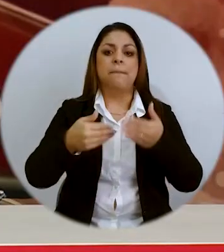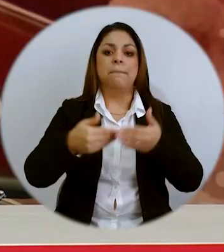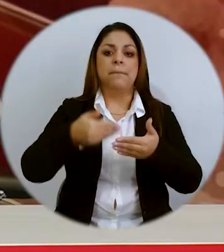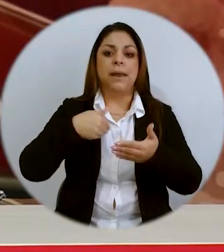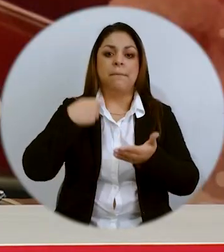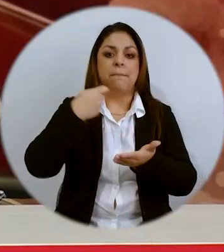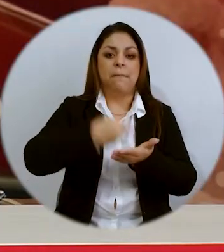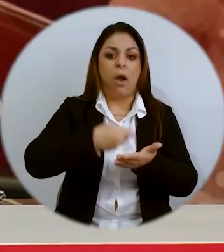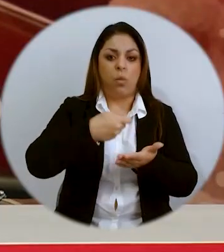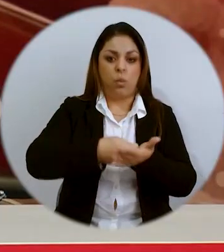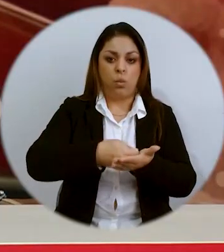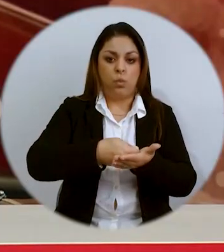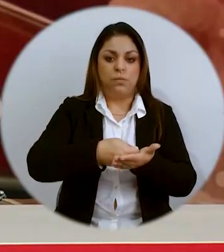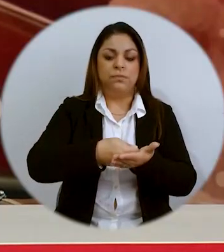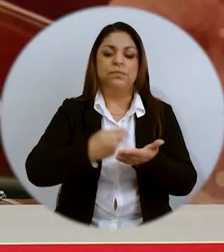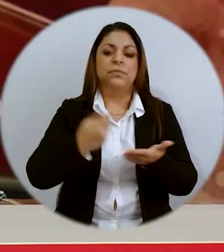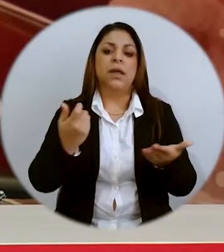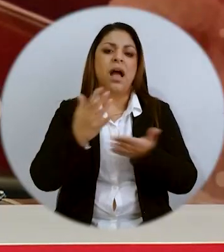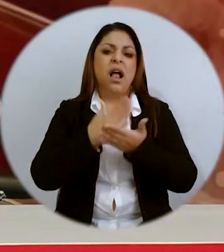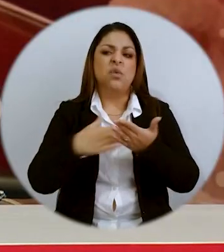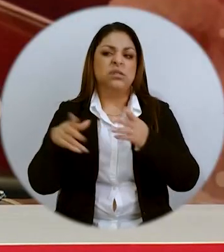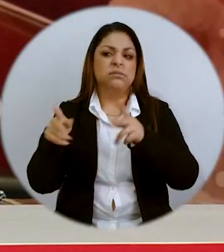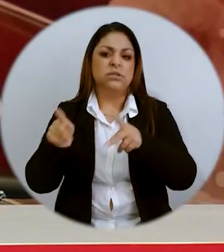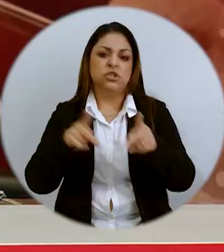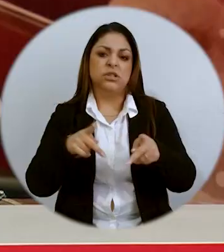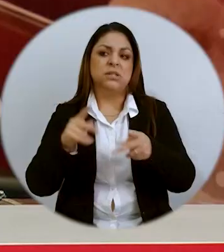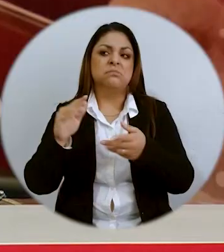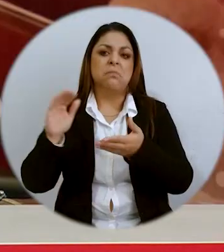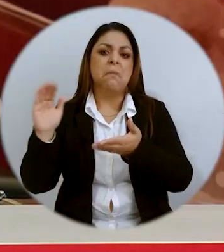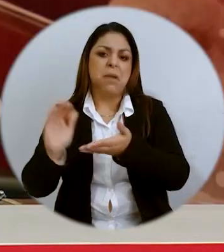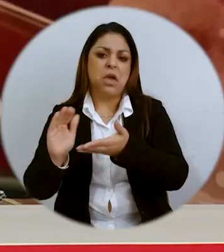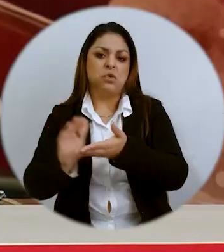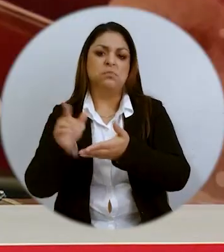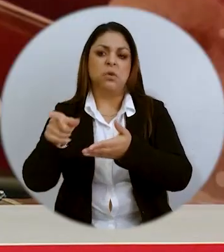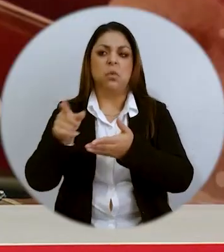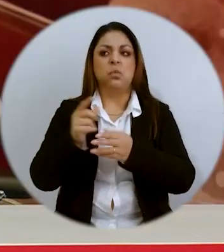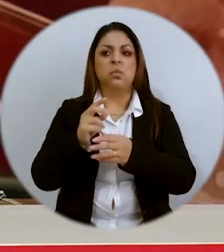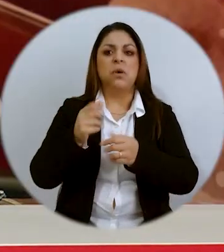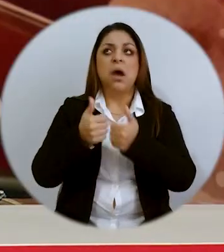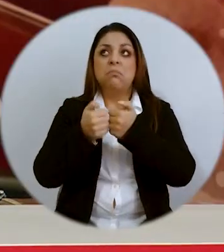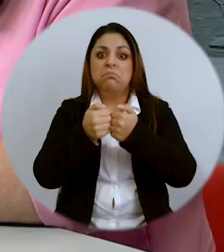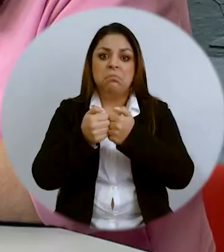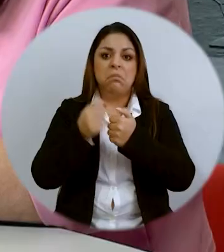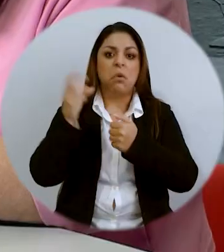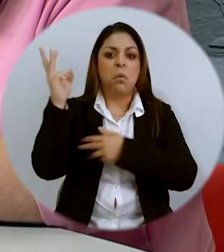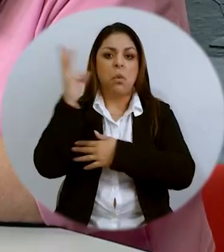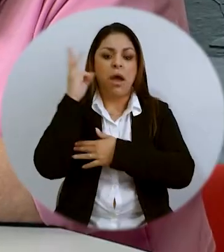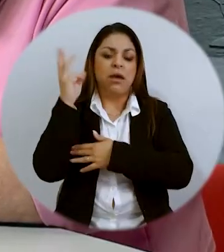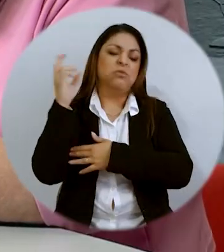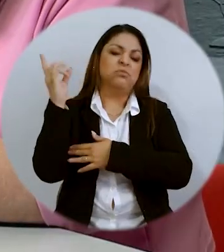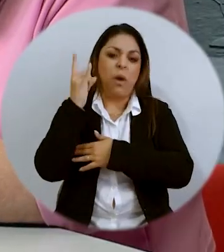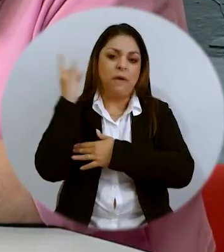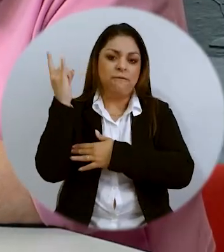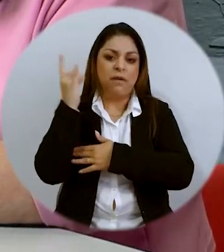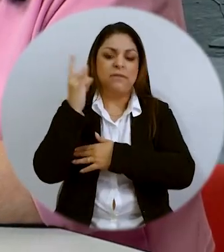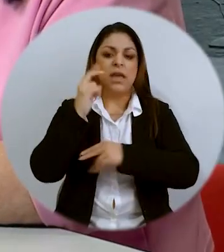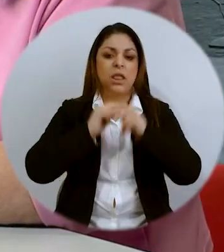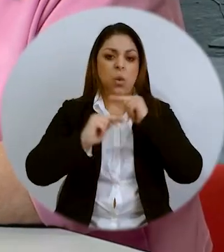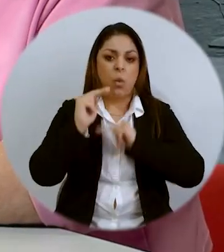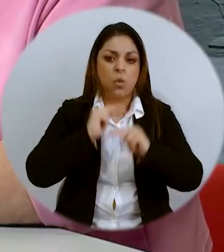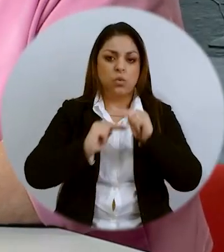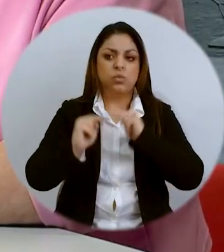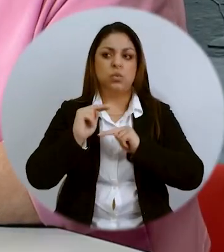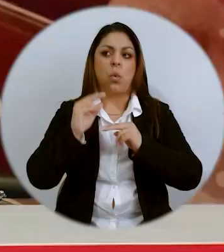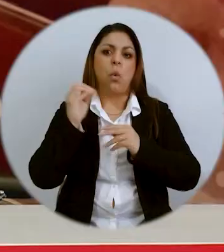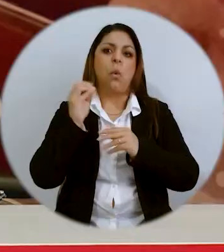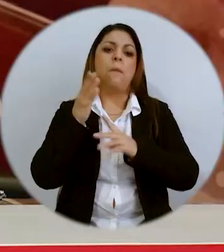prepago. Algunos cada vez menos lo hacen en negocios o en distintos lugares